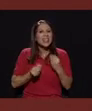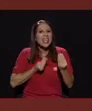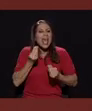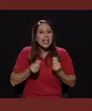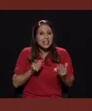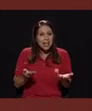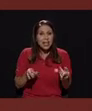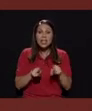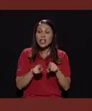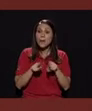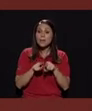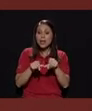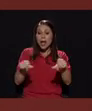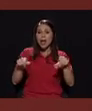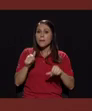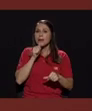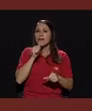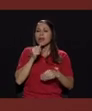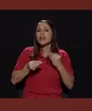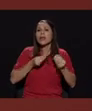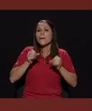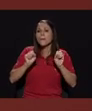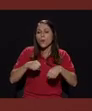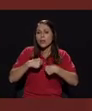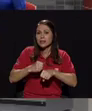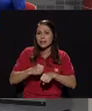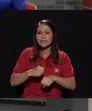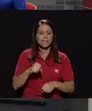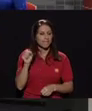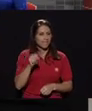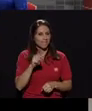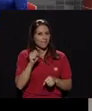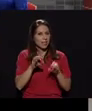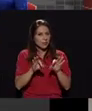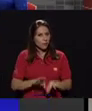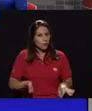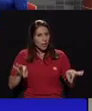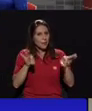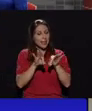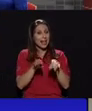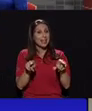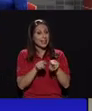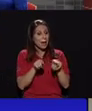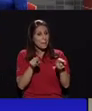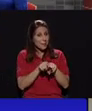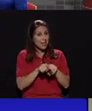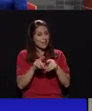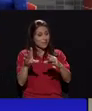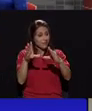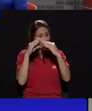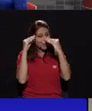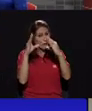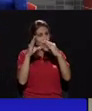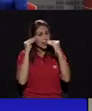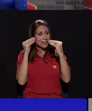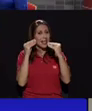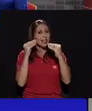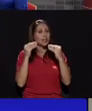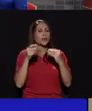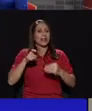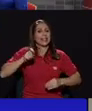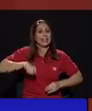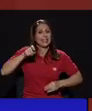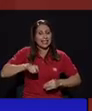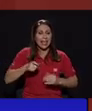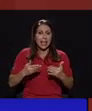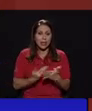que hacer y también los privados hasta dónde pueden llegar. Sí, eso es fundamental. También en las notas que tenía hablan de